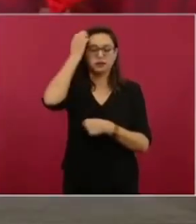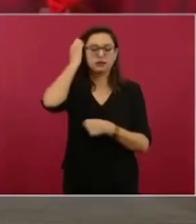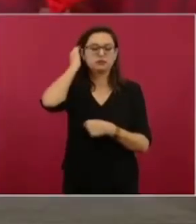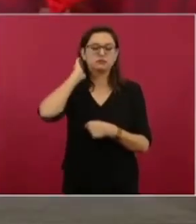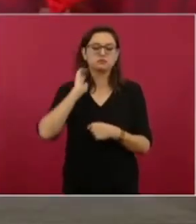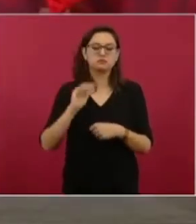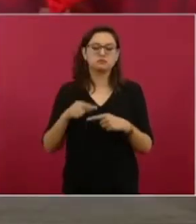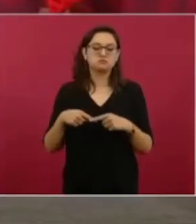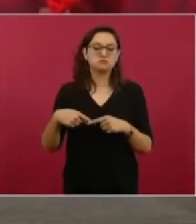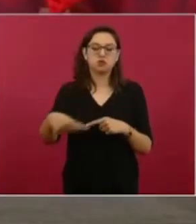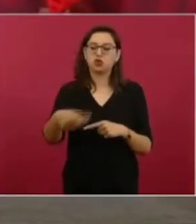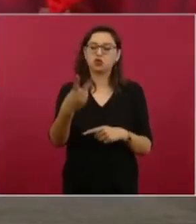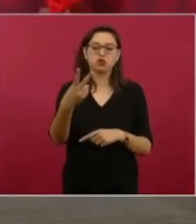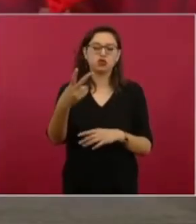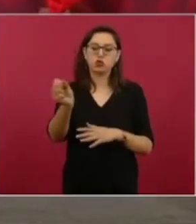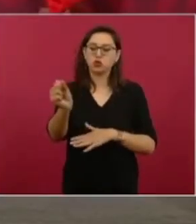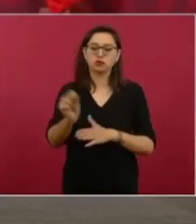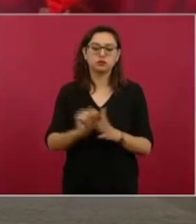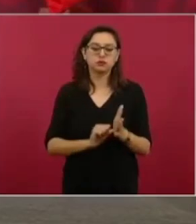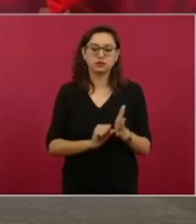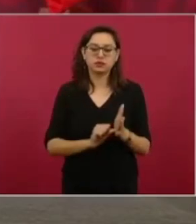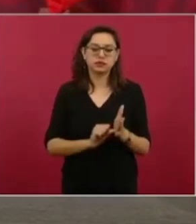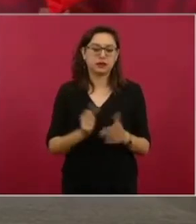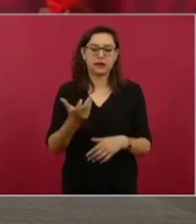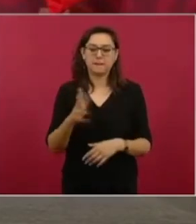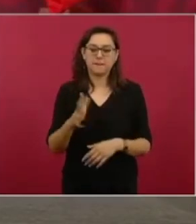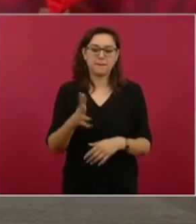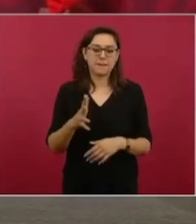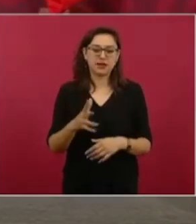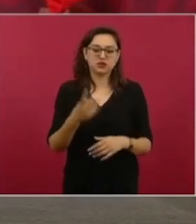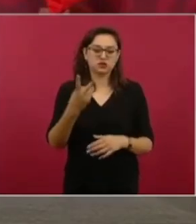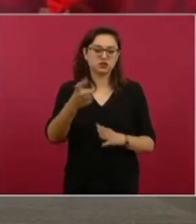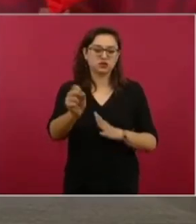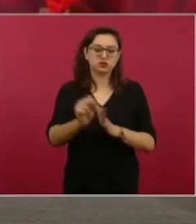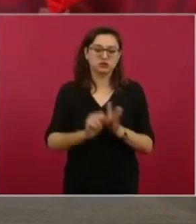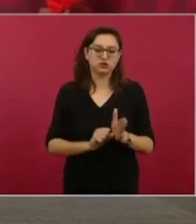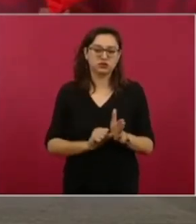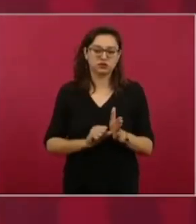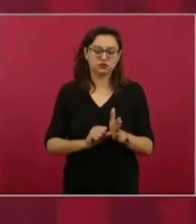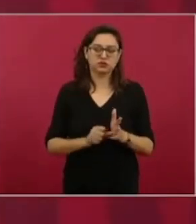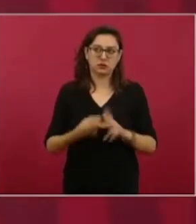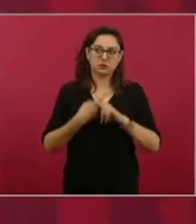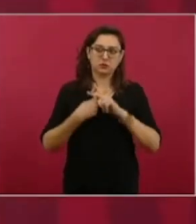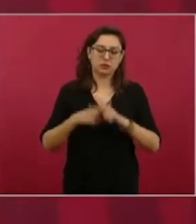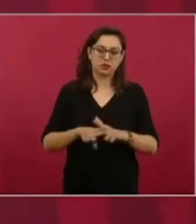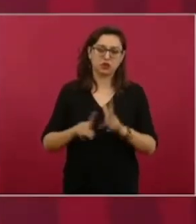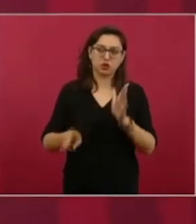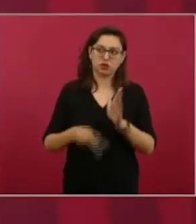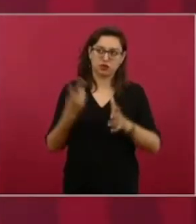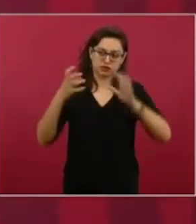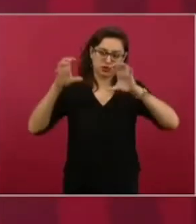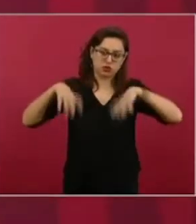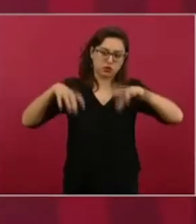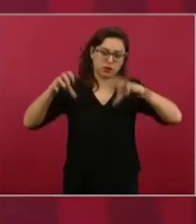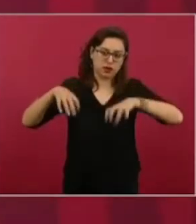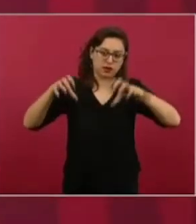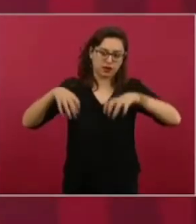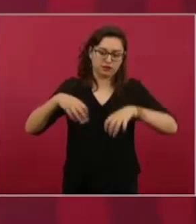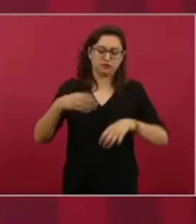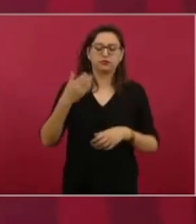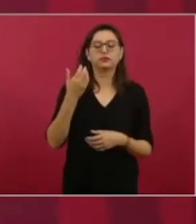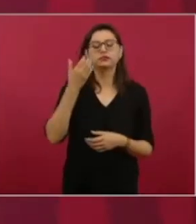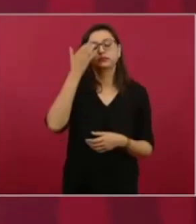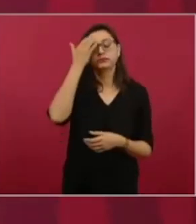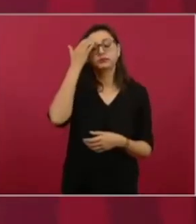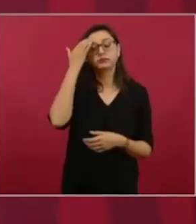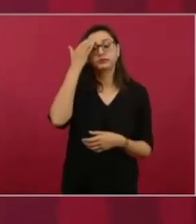2 meses, que es lo que se estima va a tardar la sequía.